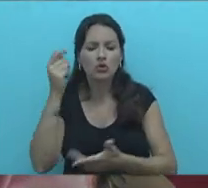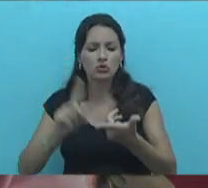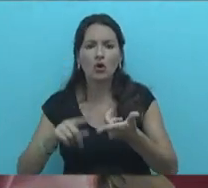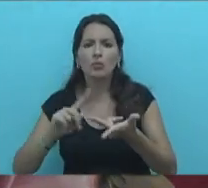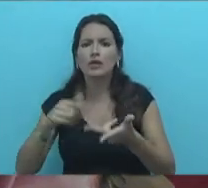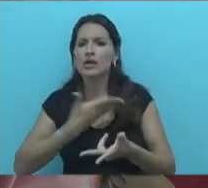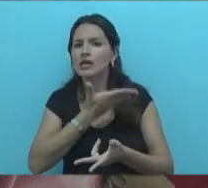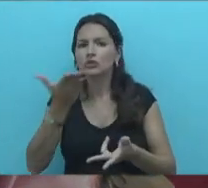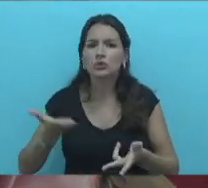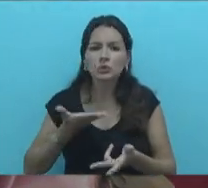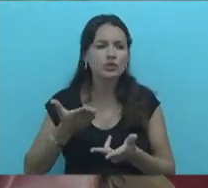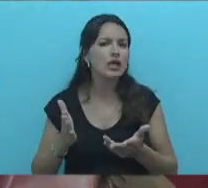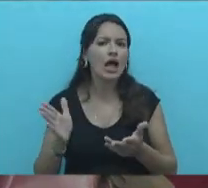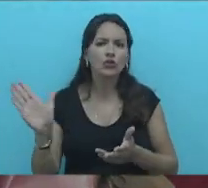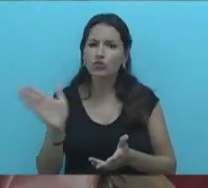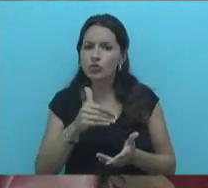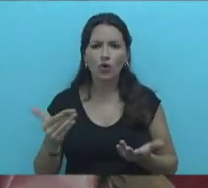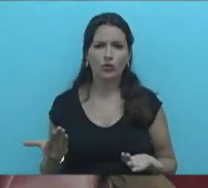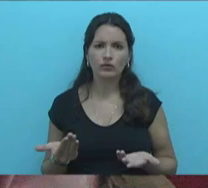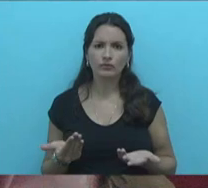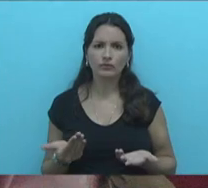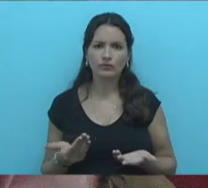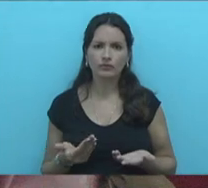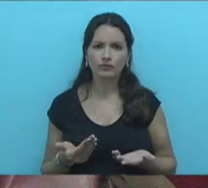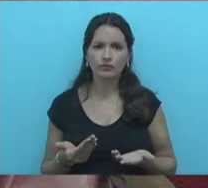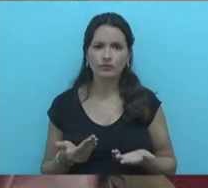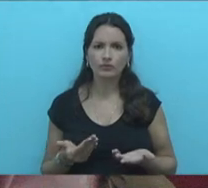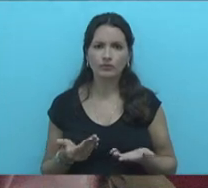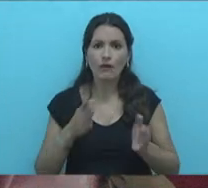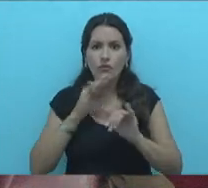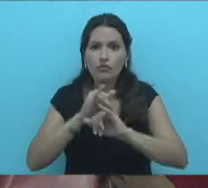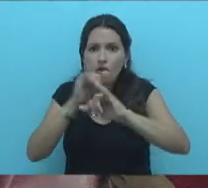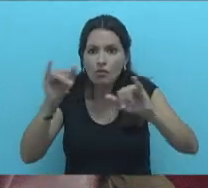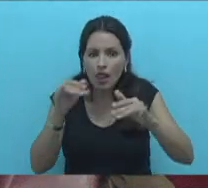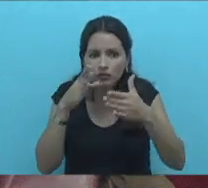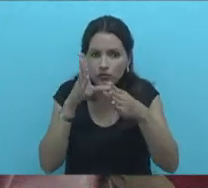de un municipio. Cuando se oculta la información,